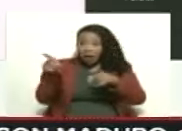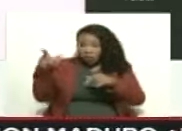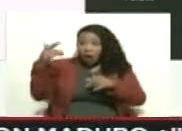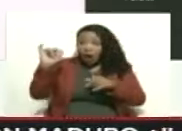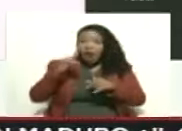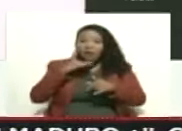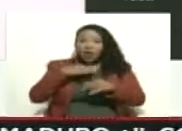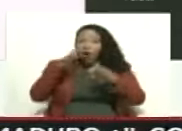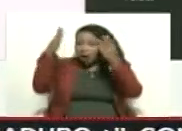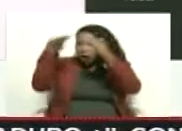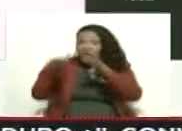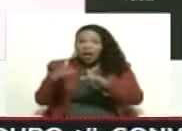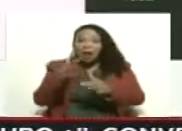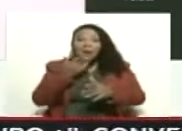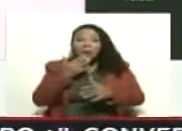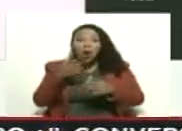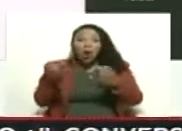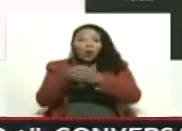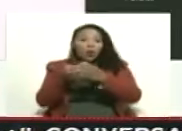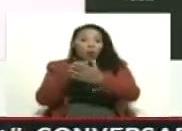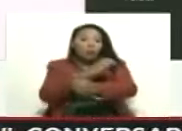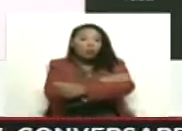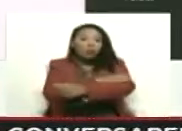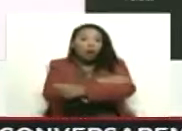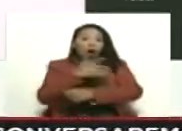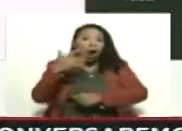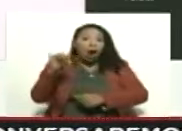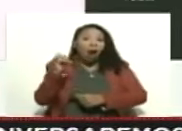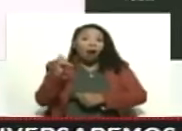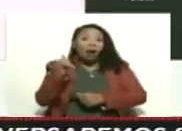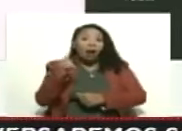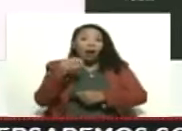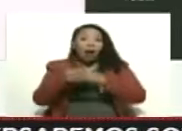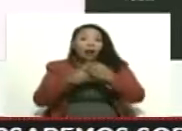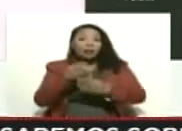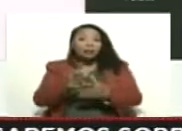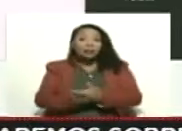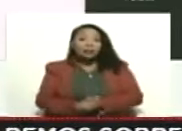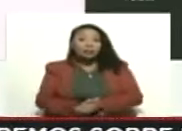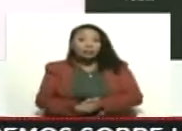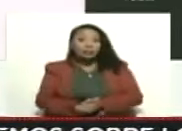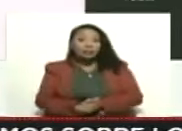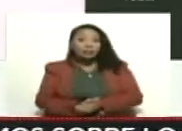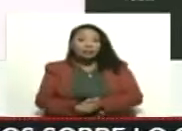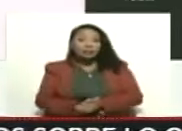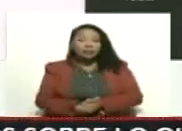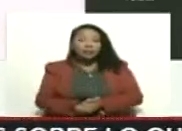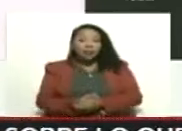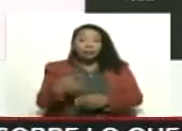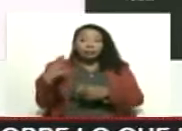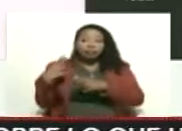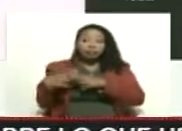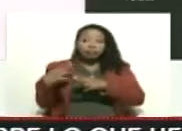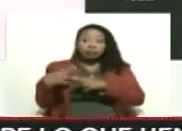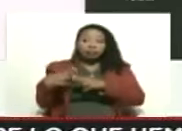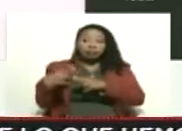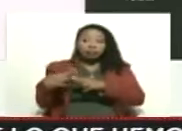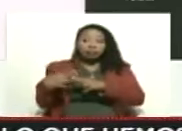una cena navideña en los sectores opositores estos recalcitrantes un peligro